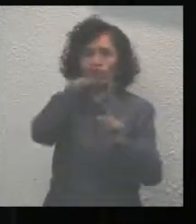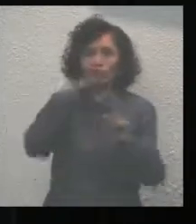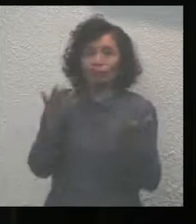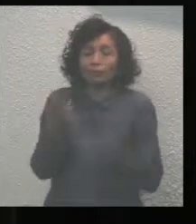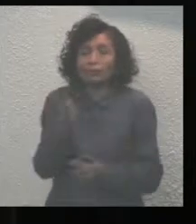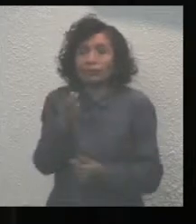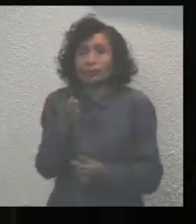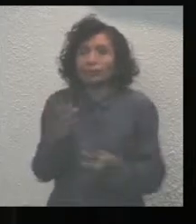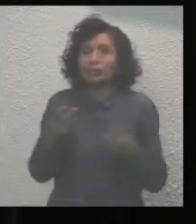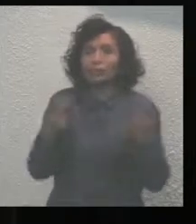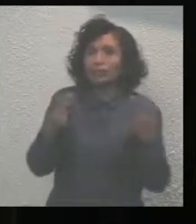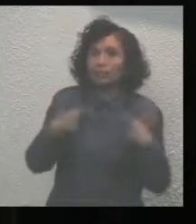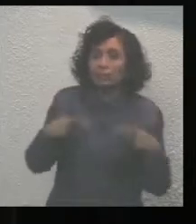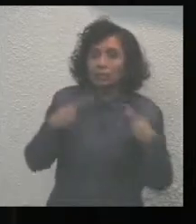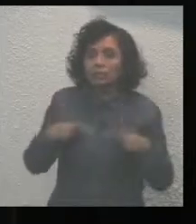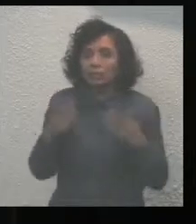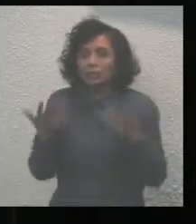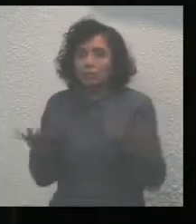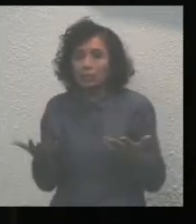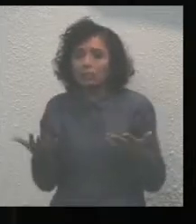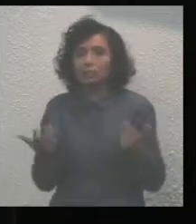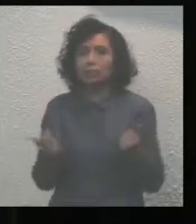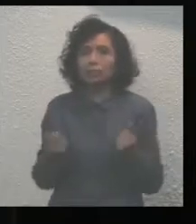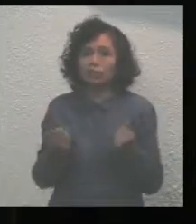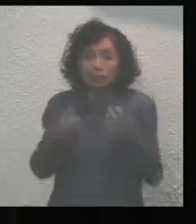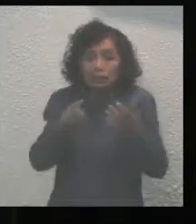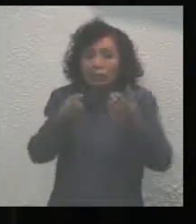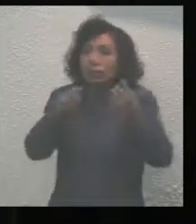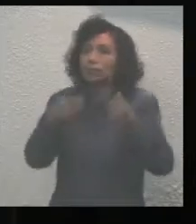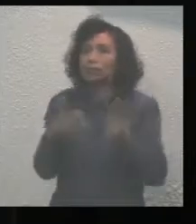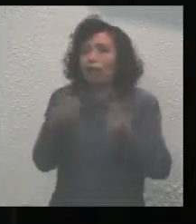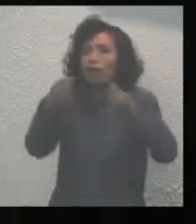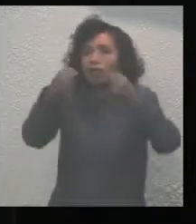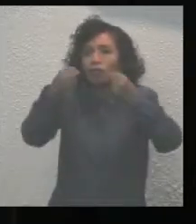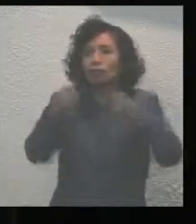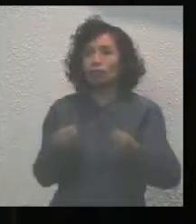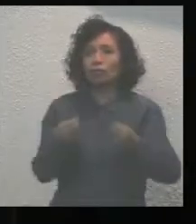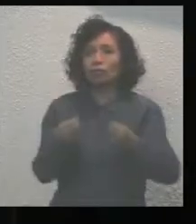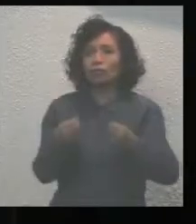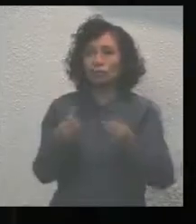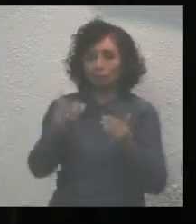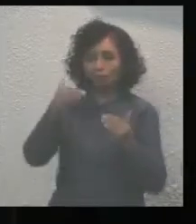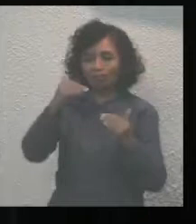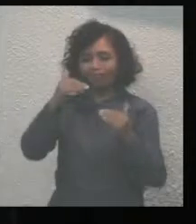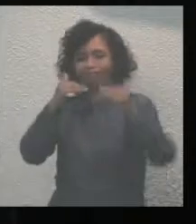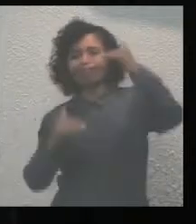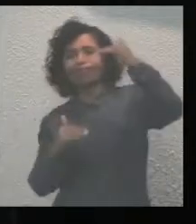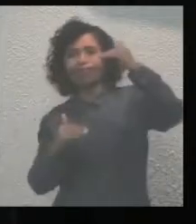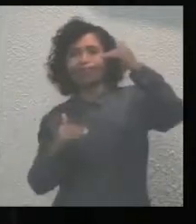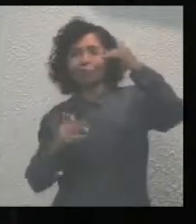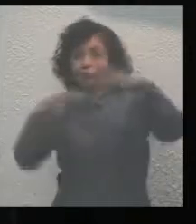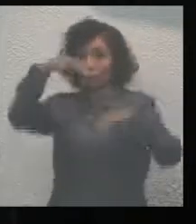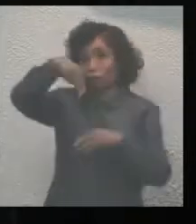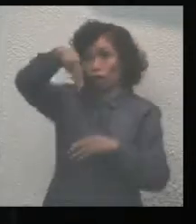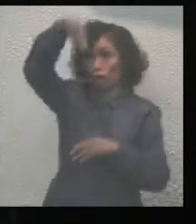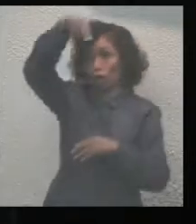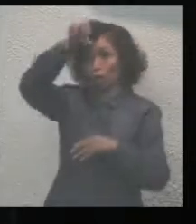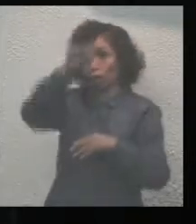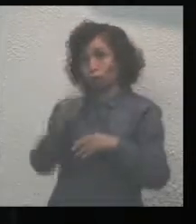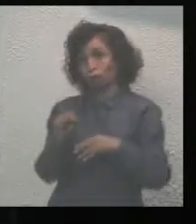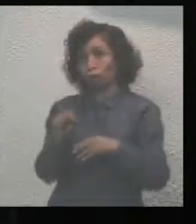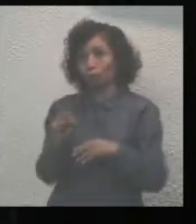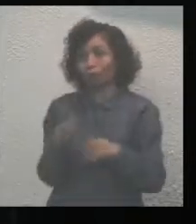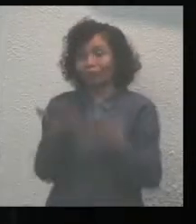no percibimos la disminución en la brecha de seguridad y de desigualdad entre el norte y el sur. Señor